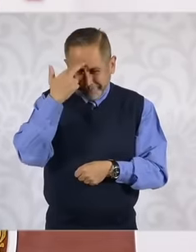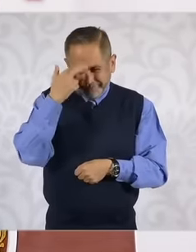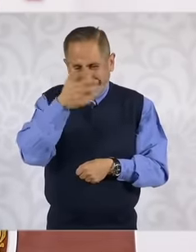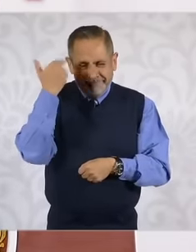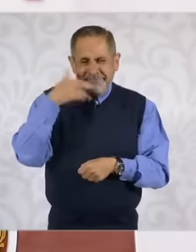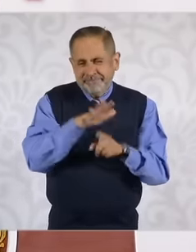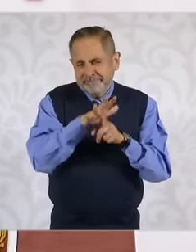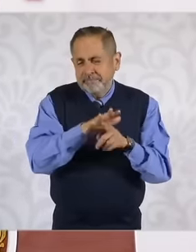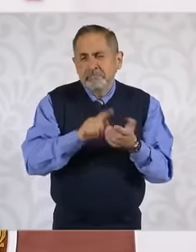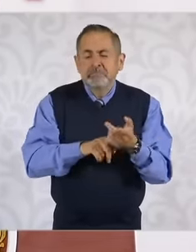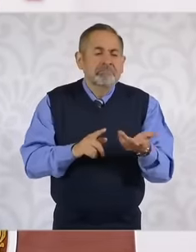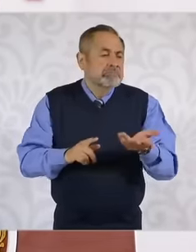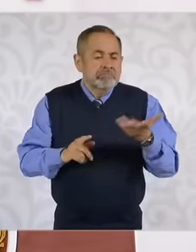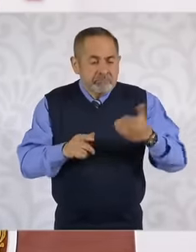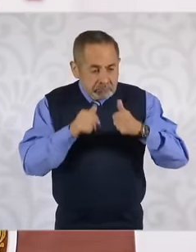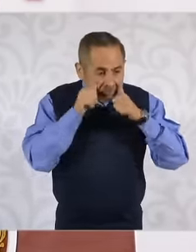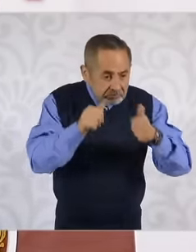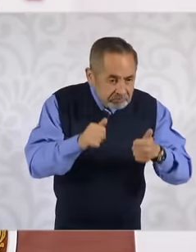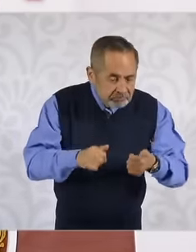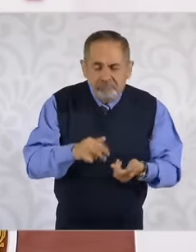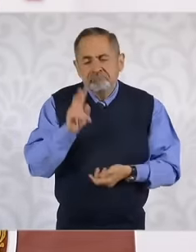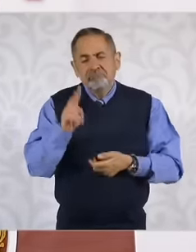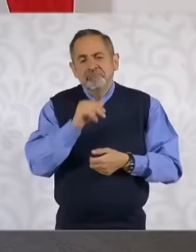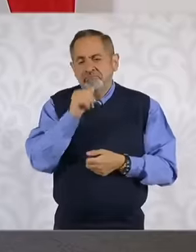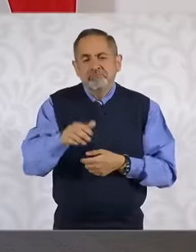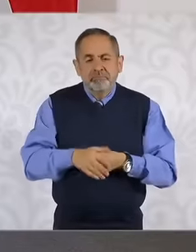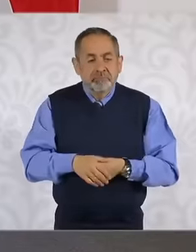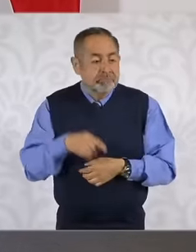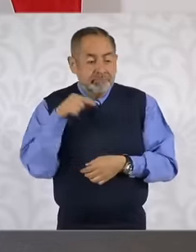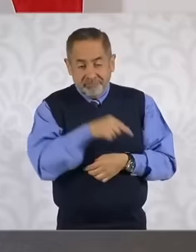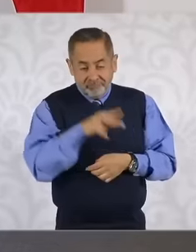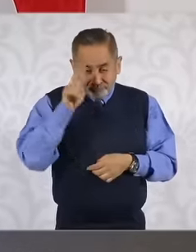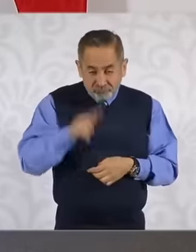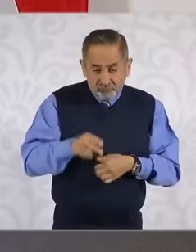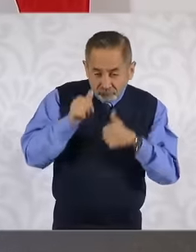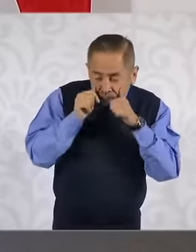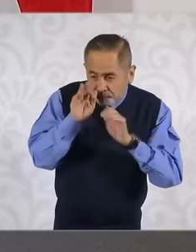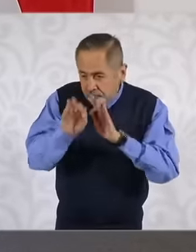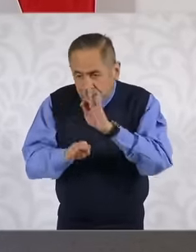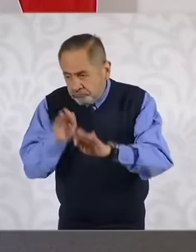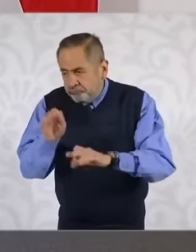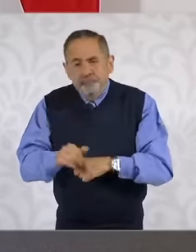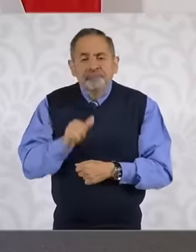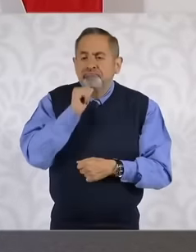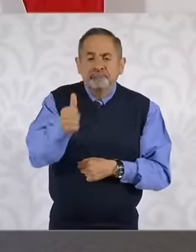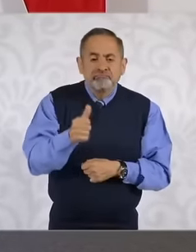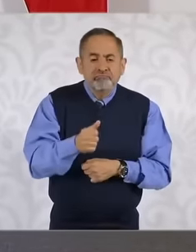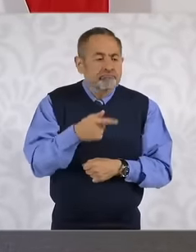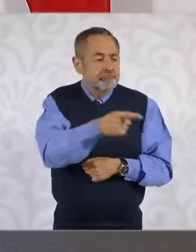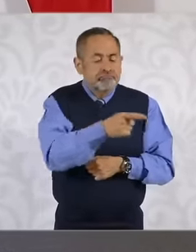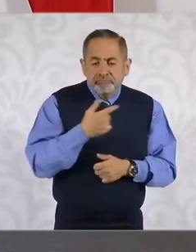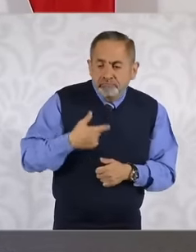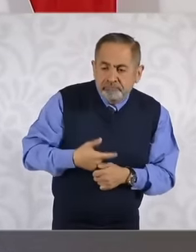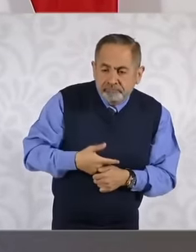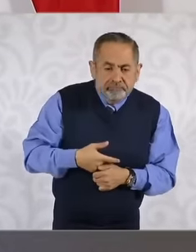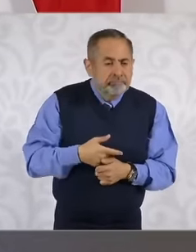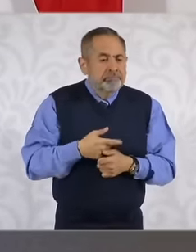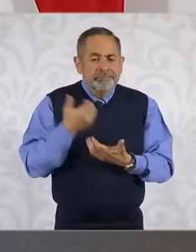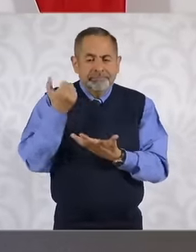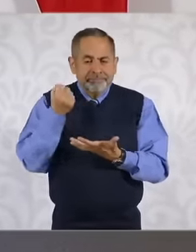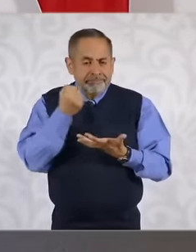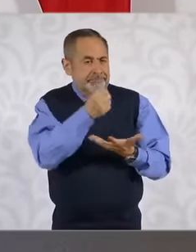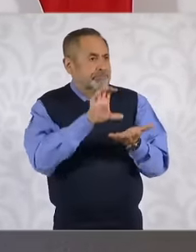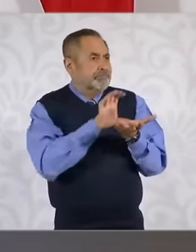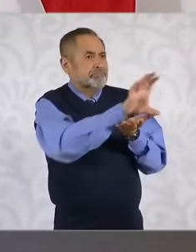salud que en realidad lo único que era distribución o transferencias de recursos a los estados y